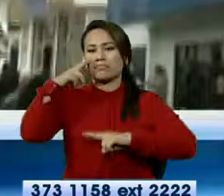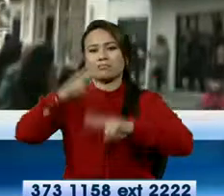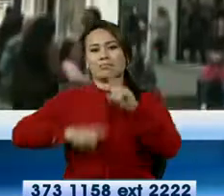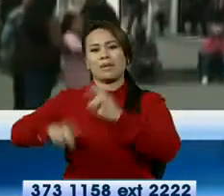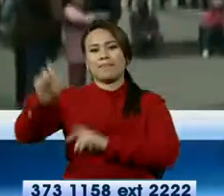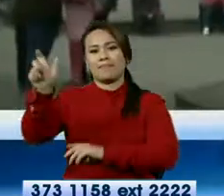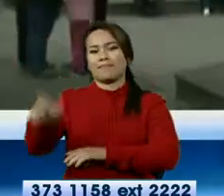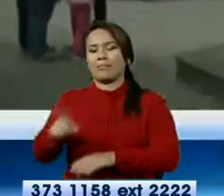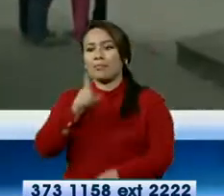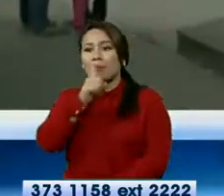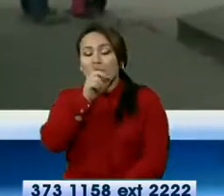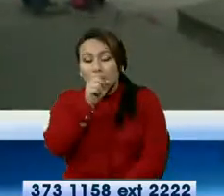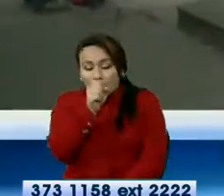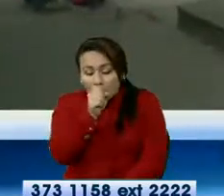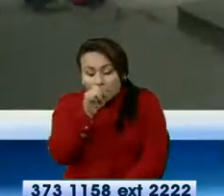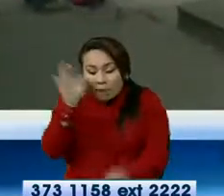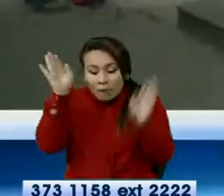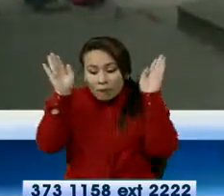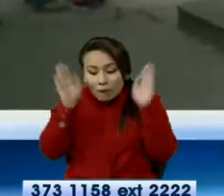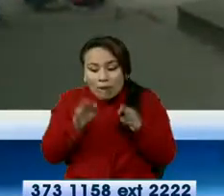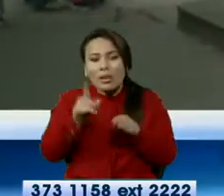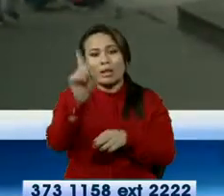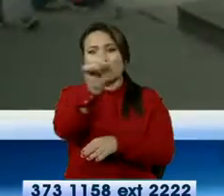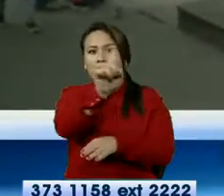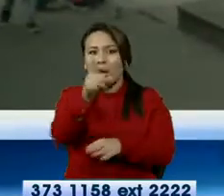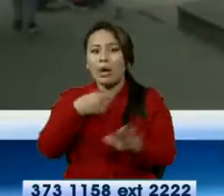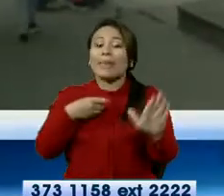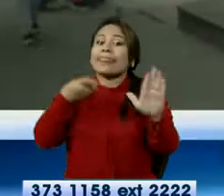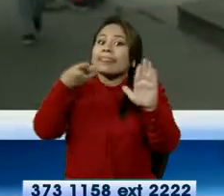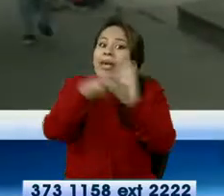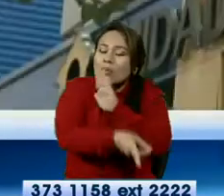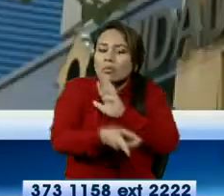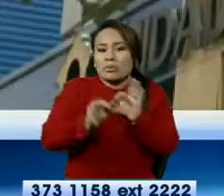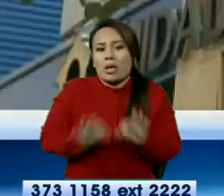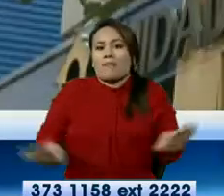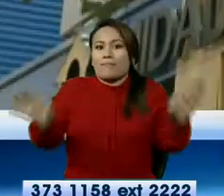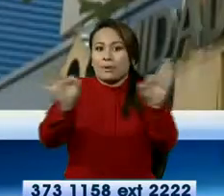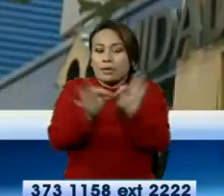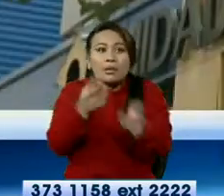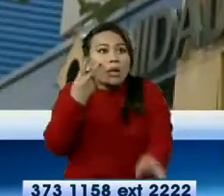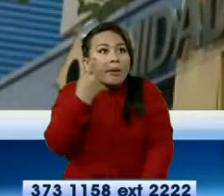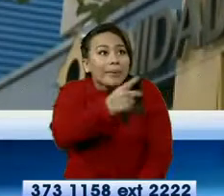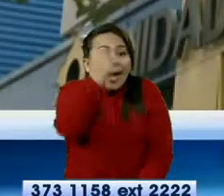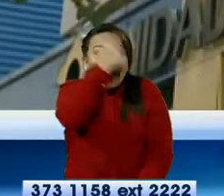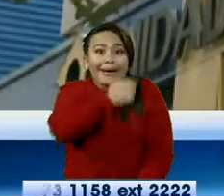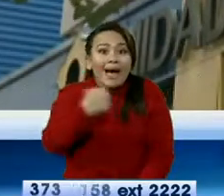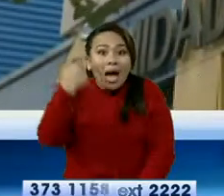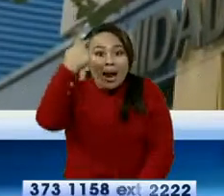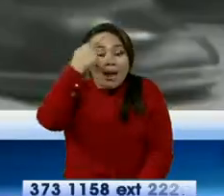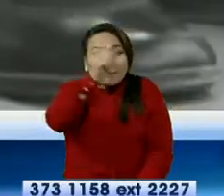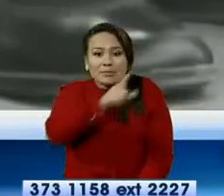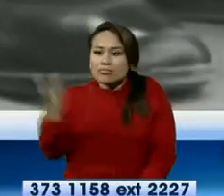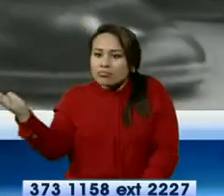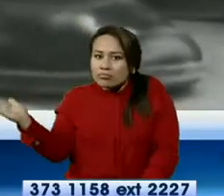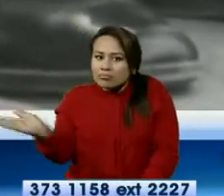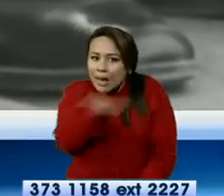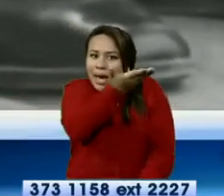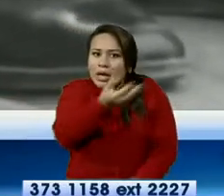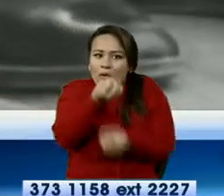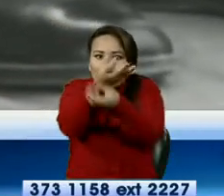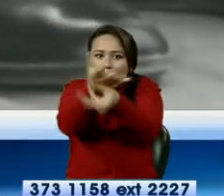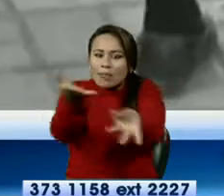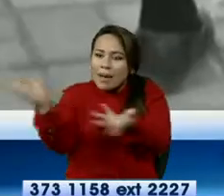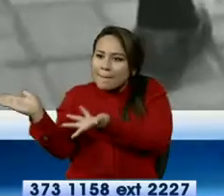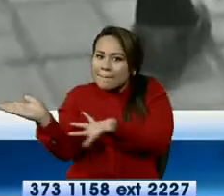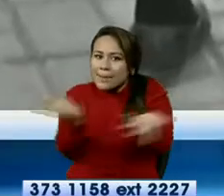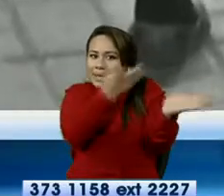al que dirán se quedan calladas a denunciar el hecho y reconocer al individuo para que así reciba la máxima sanción. Entre las menores